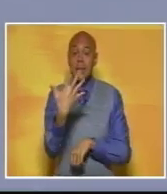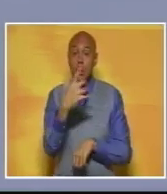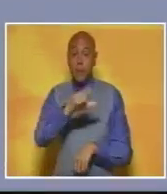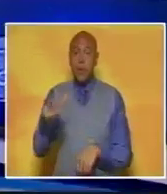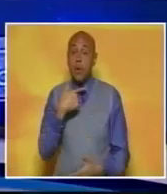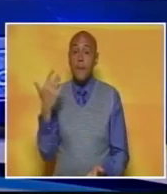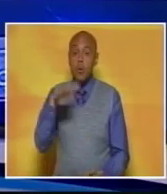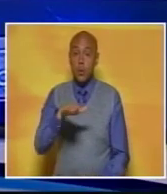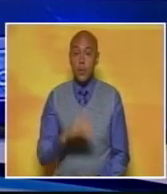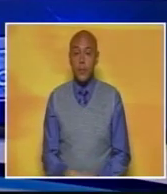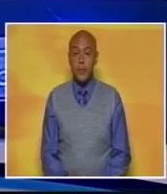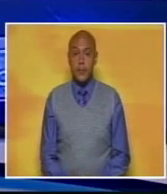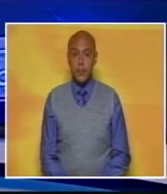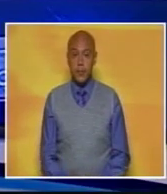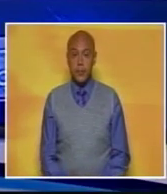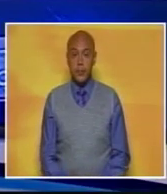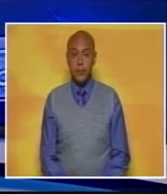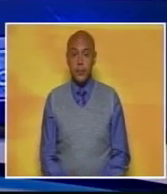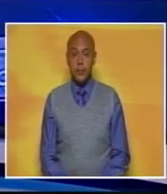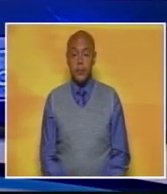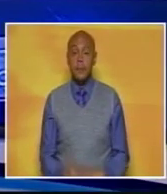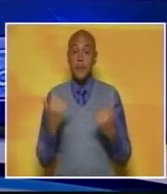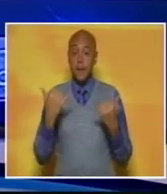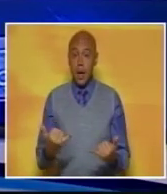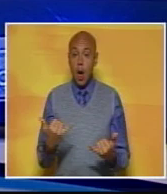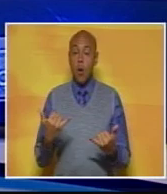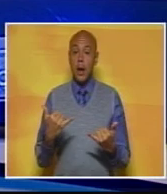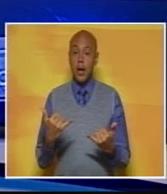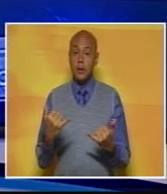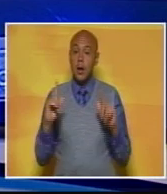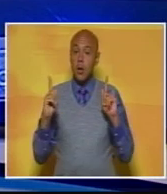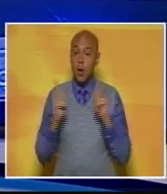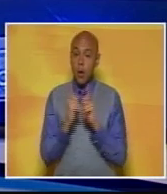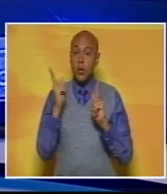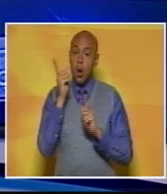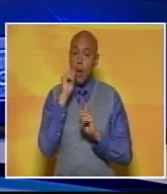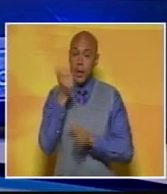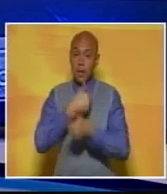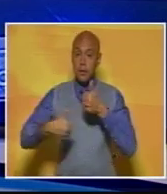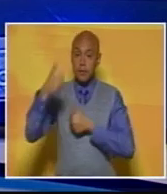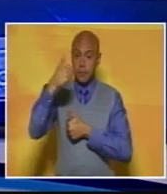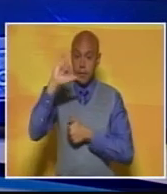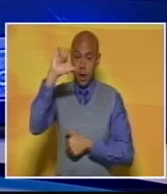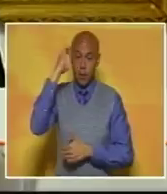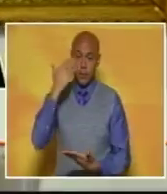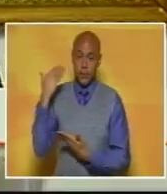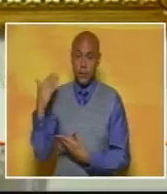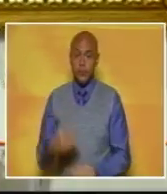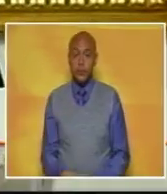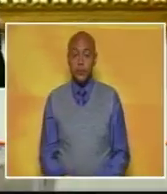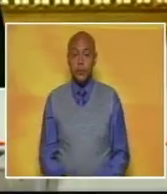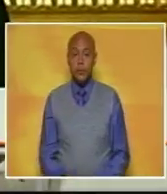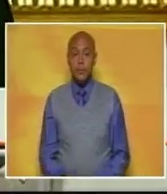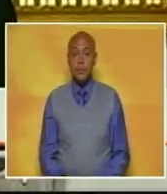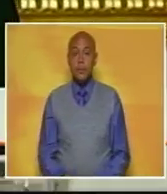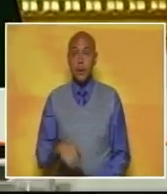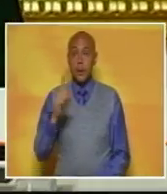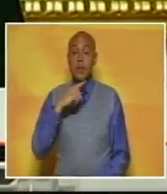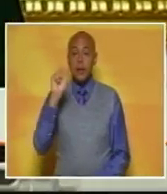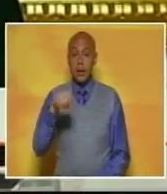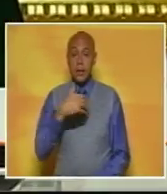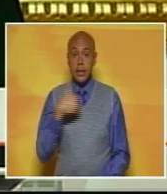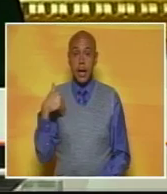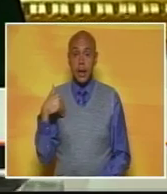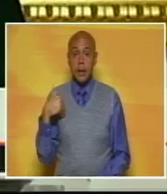personas. En este momento escuchemos declaraciones del canciller de la República, Jorge Arreaza. Parecía resucitar el